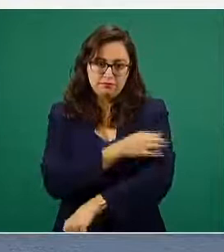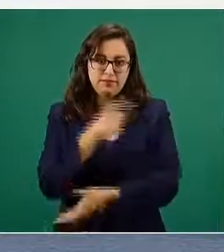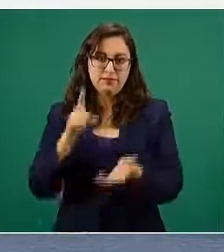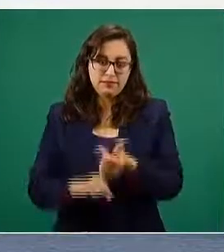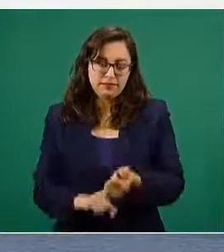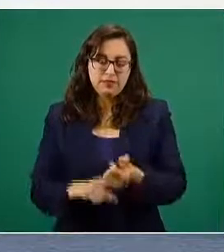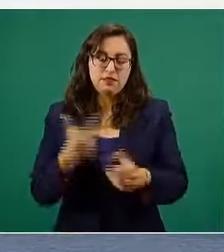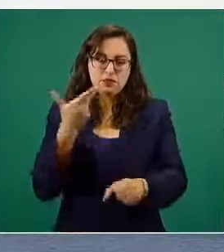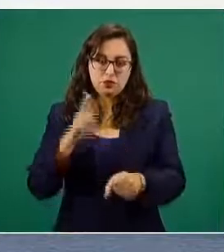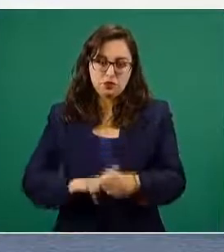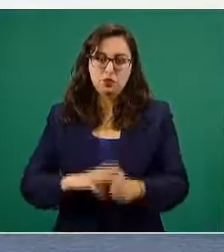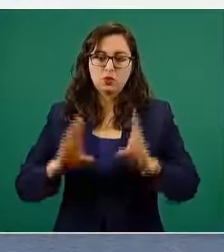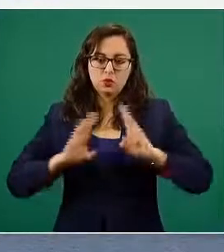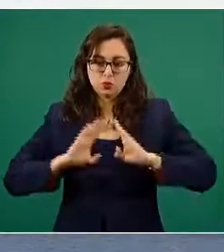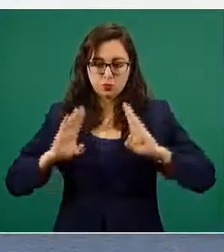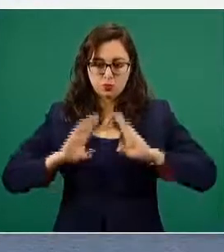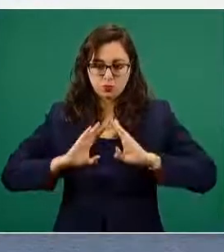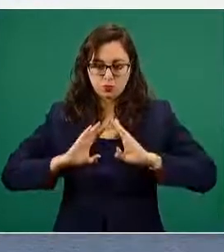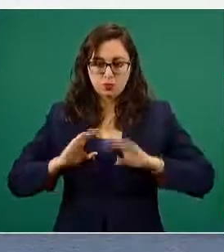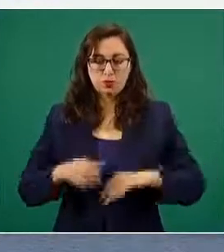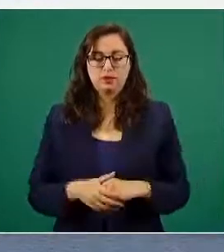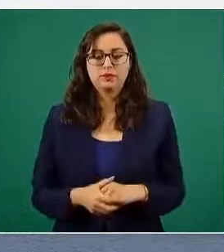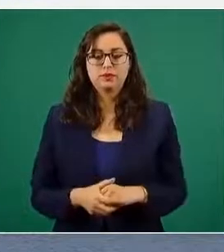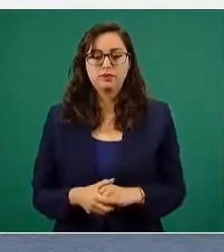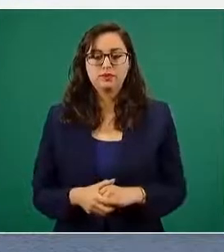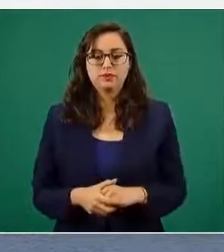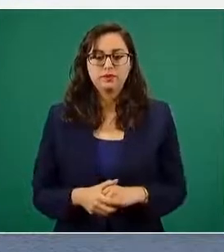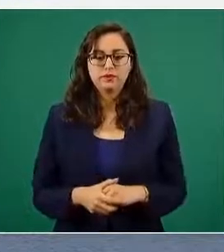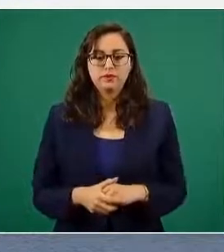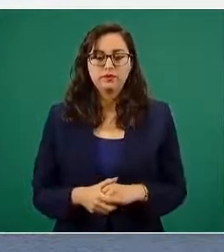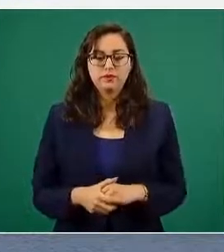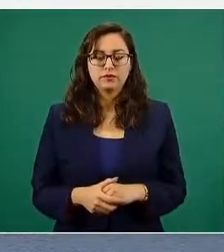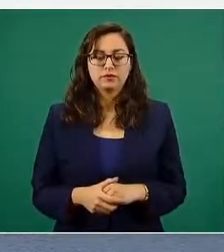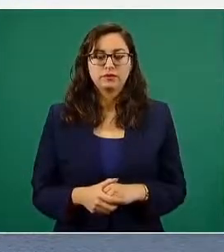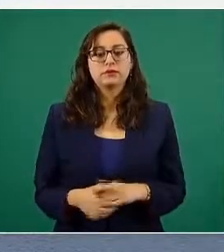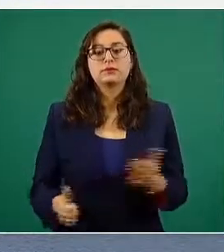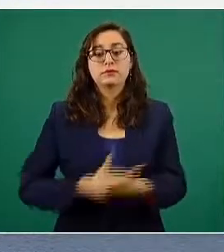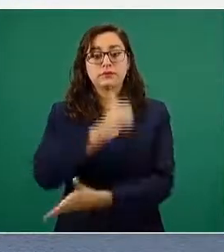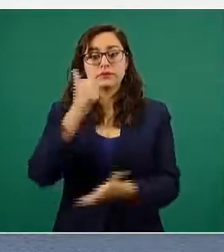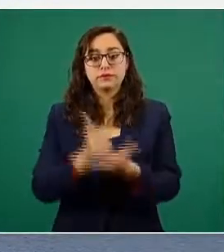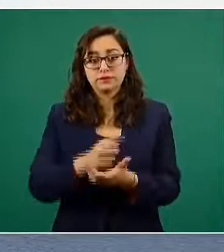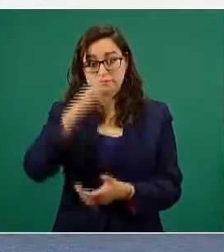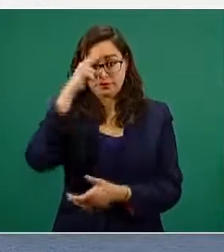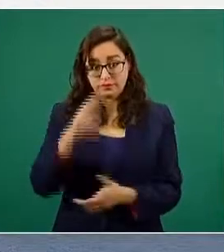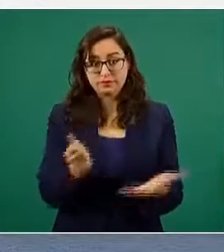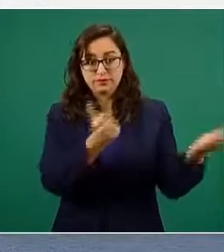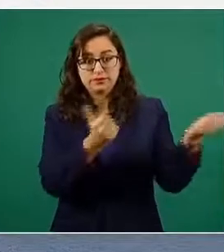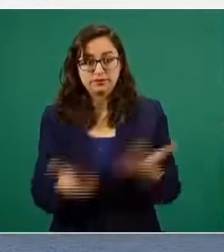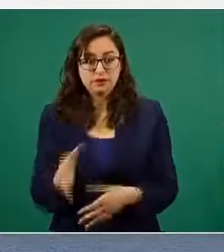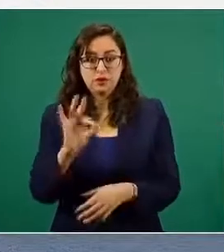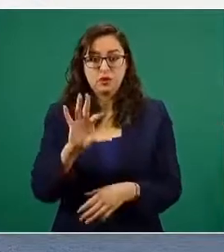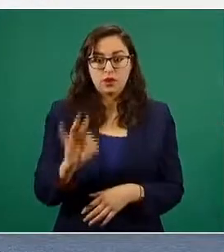vacunación en instalaciones militares de acuerdo a lo programado. Y en la Ciudad de México arribarán